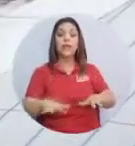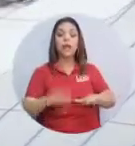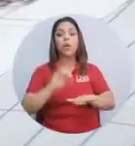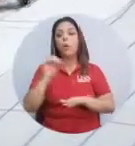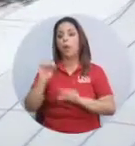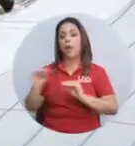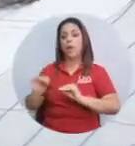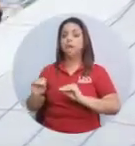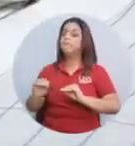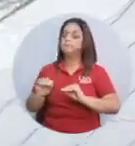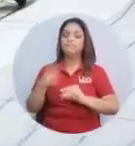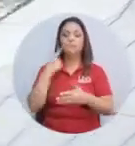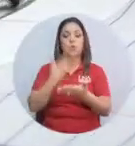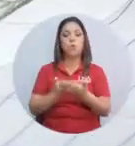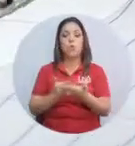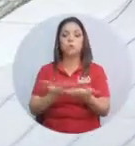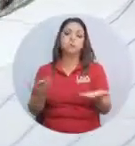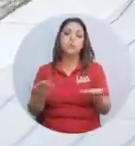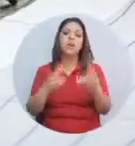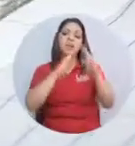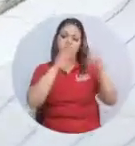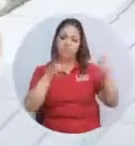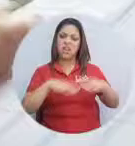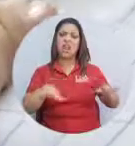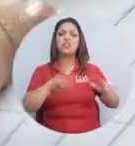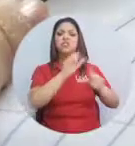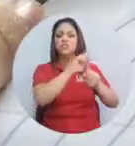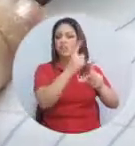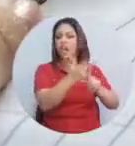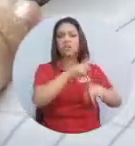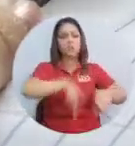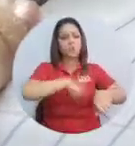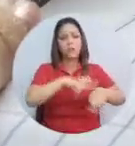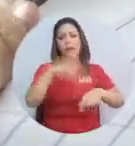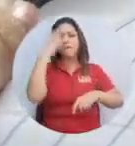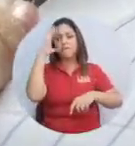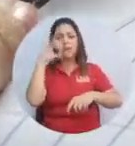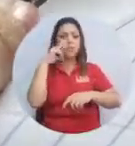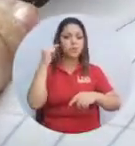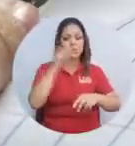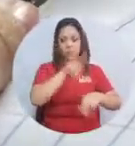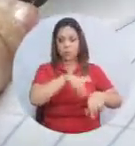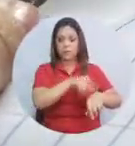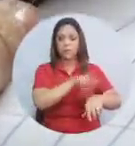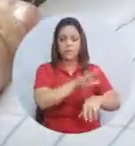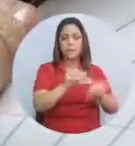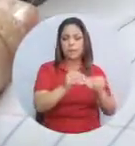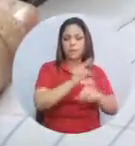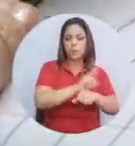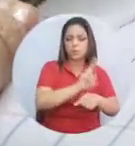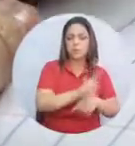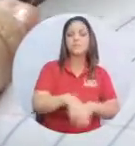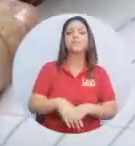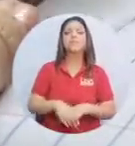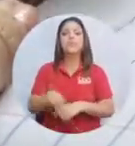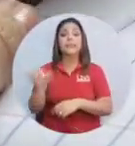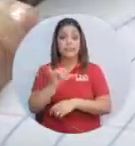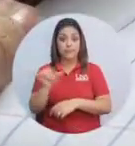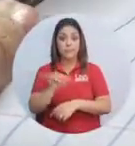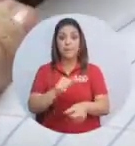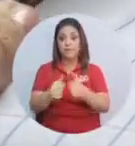esas formas están probadas. Las redes sociales más comunes, los SMS o mensajes de texto, las cuestiones como